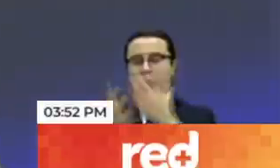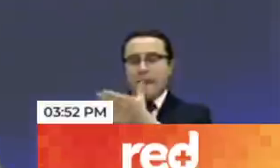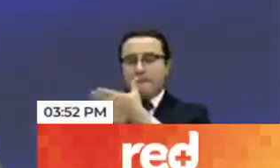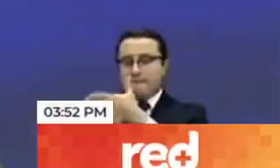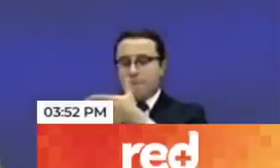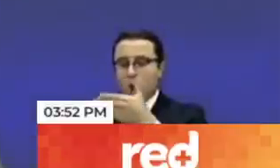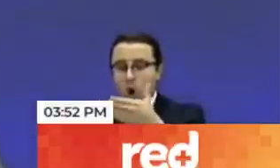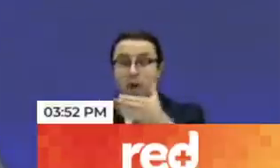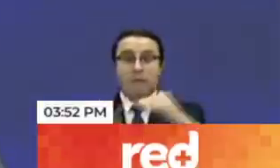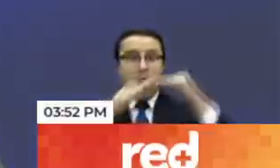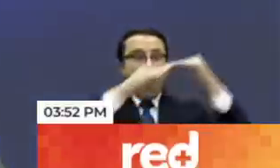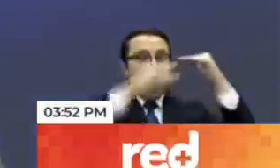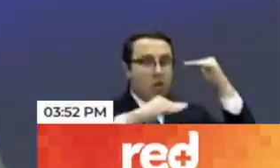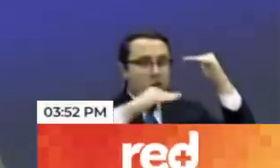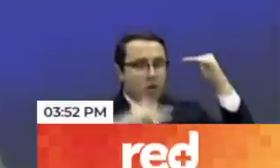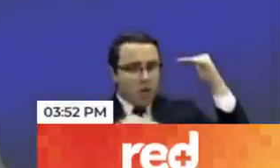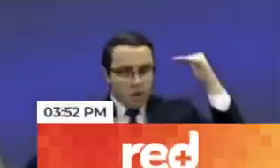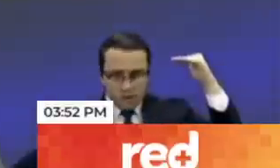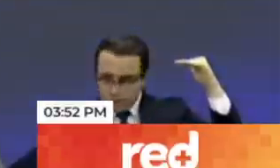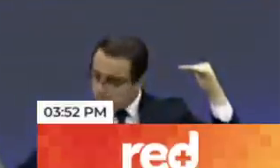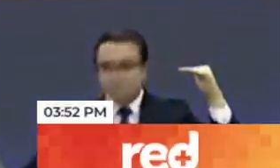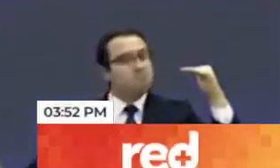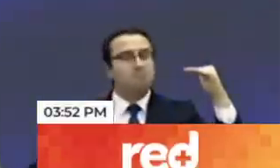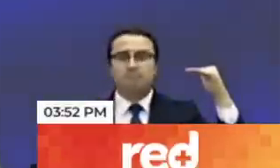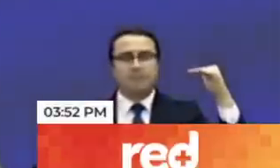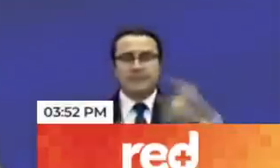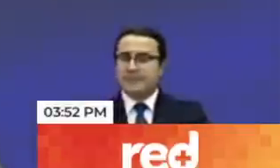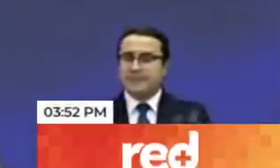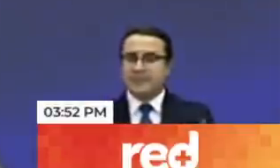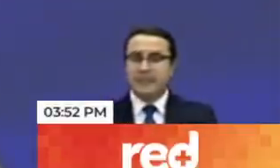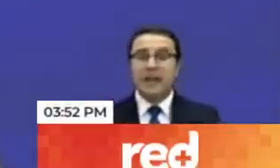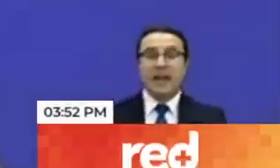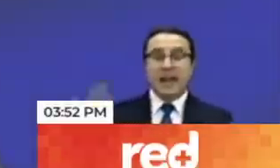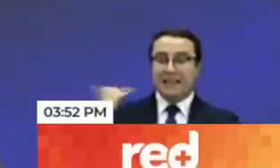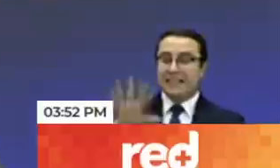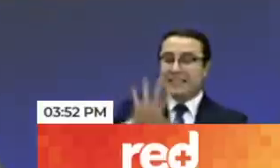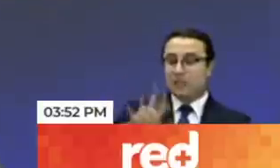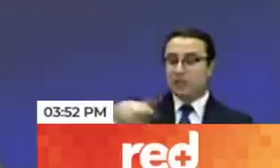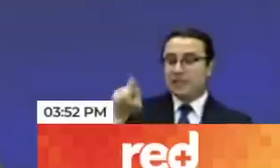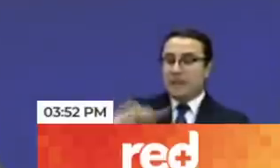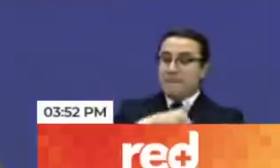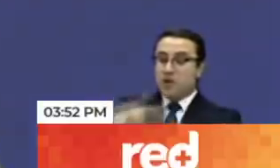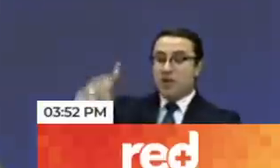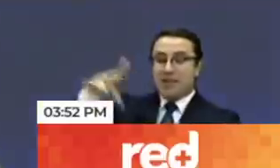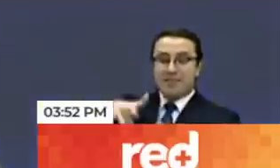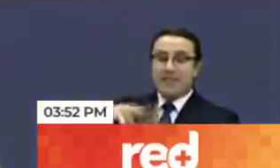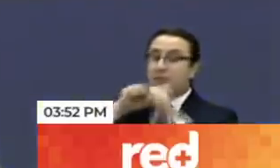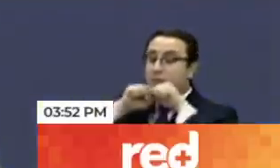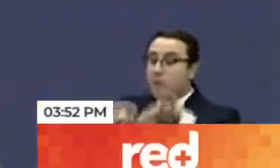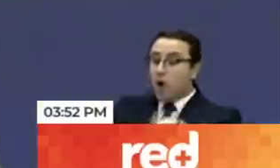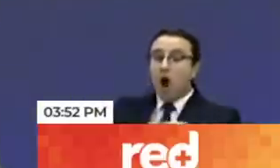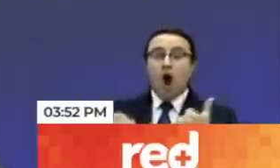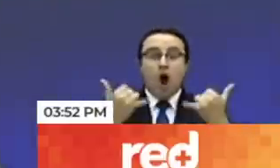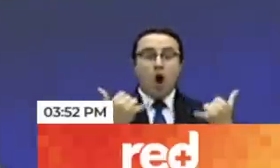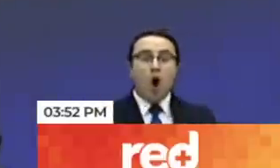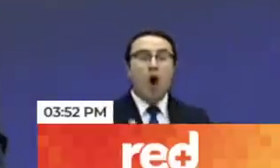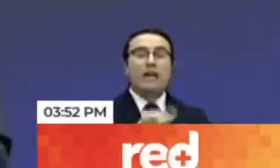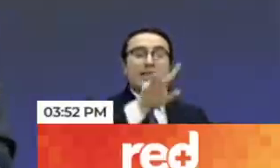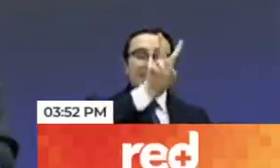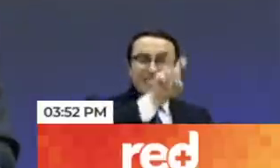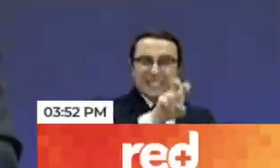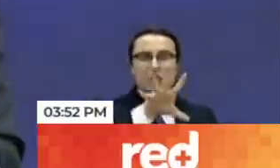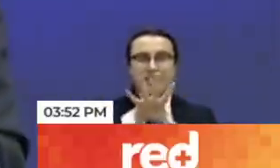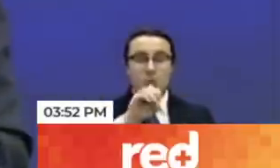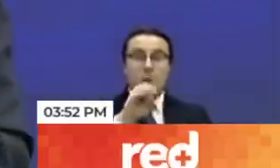creciente inequidad. Teníamos 516 billones de deuda pública, hoy tenemos 750 billones.